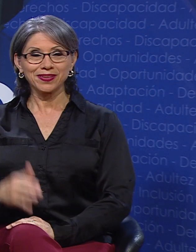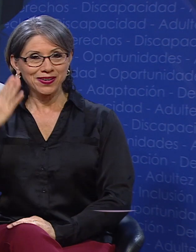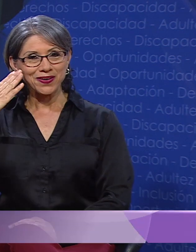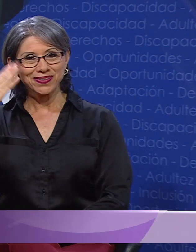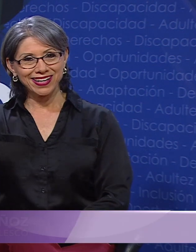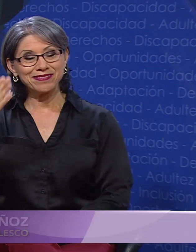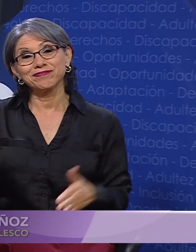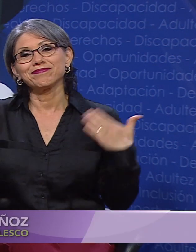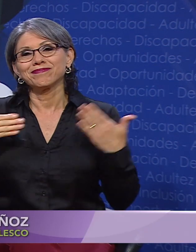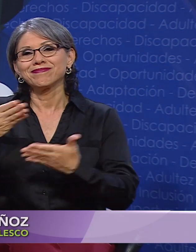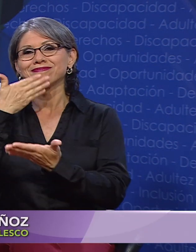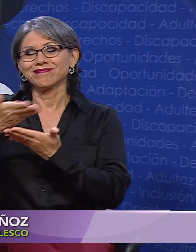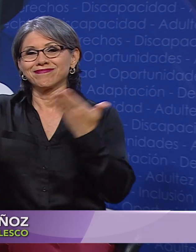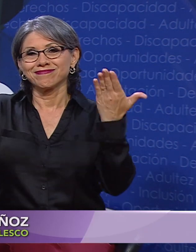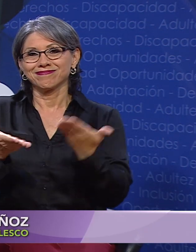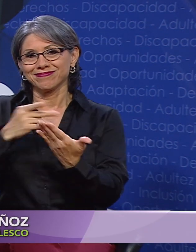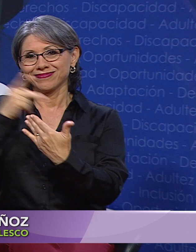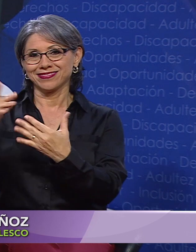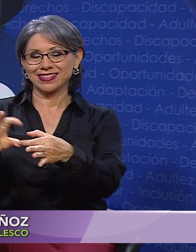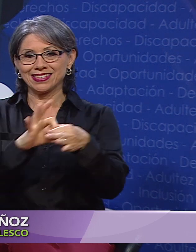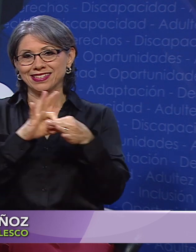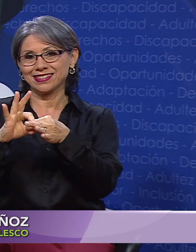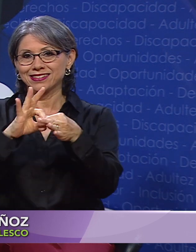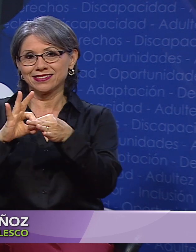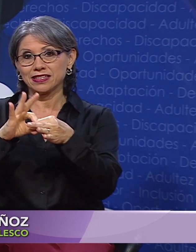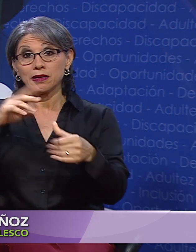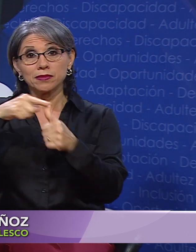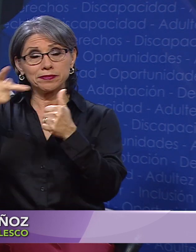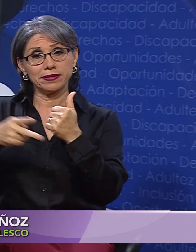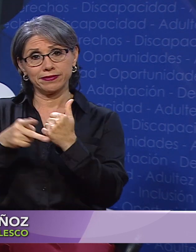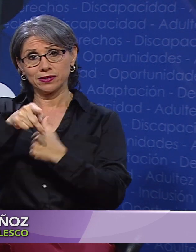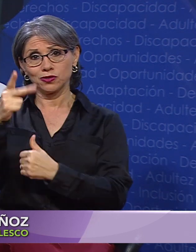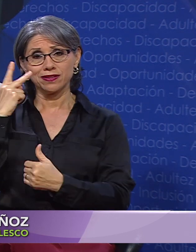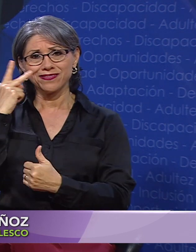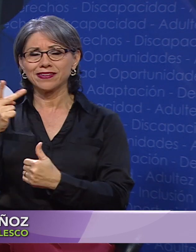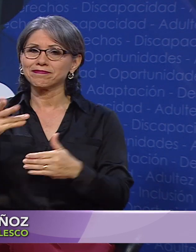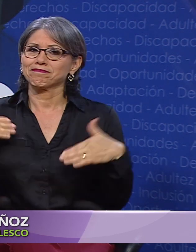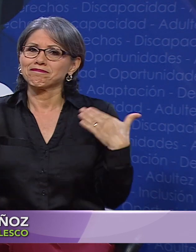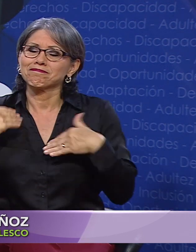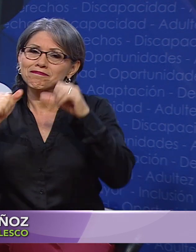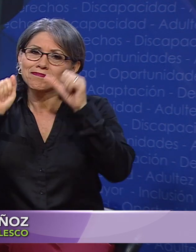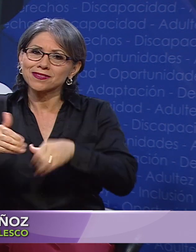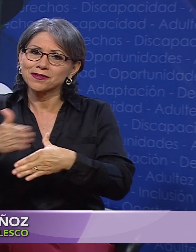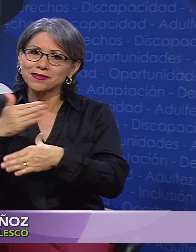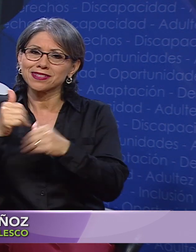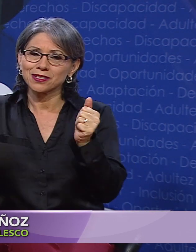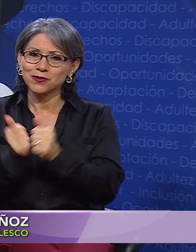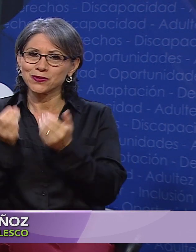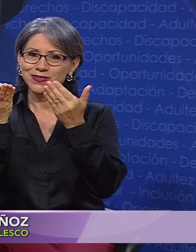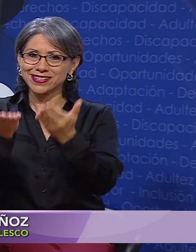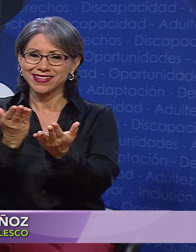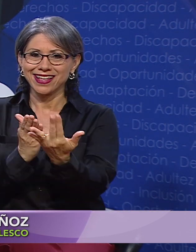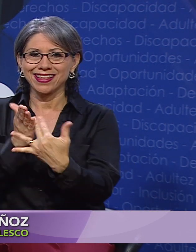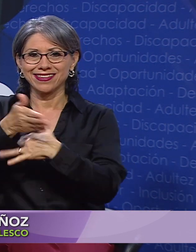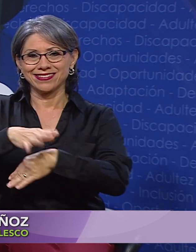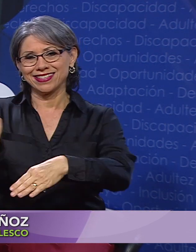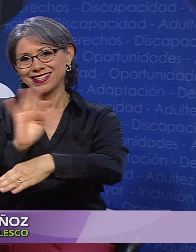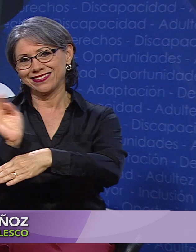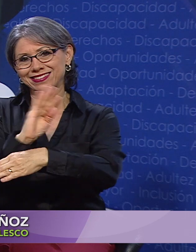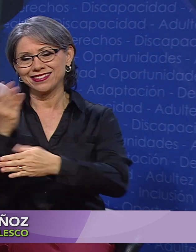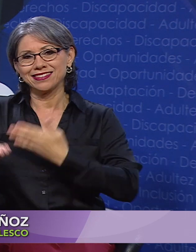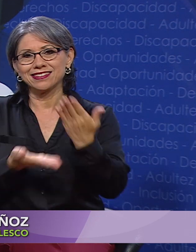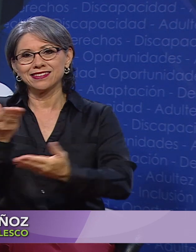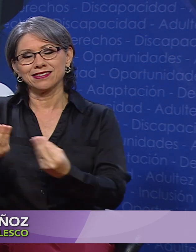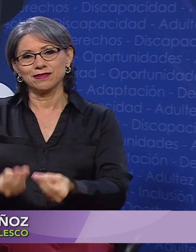Hola, qué gusto darle la bienvenida a Nexos. Si es la primera vez que nos sintoniza, qué alegría poder compartir con usted a través de la televisión